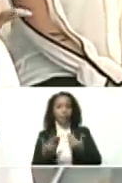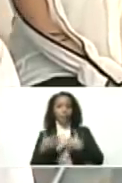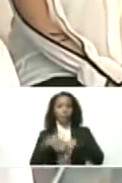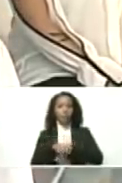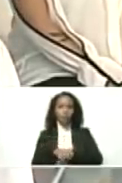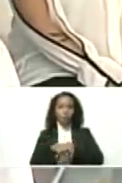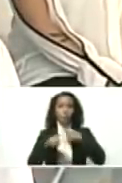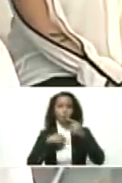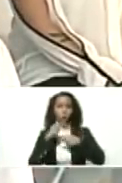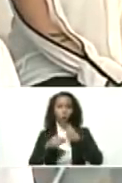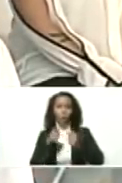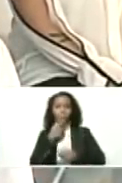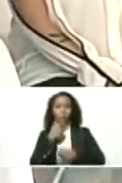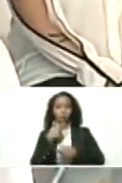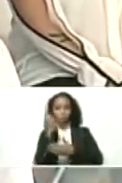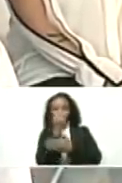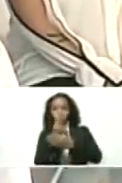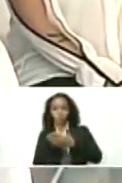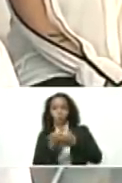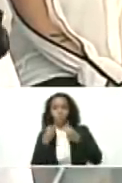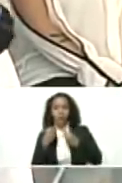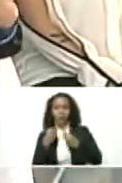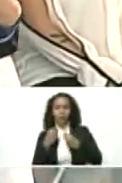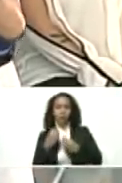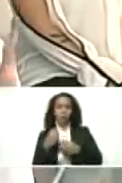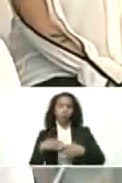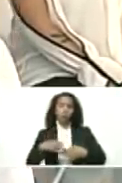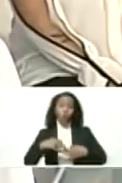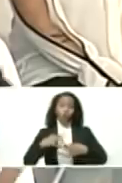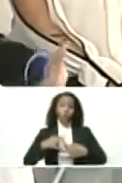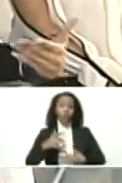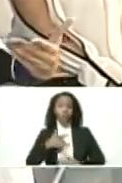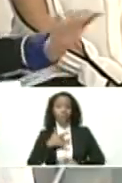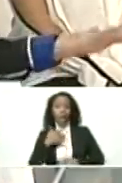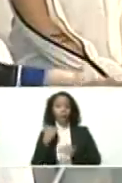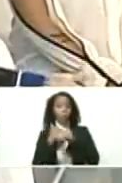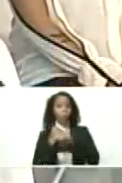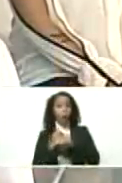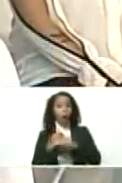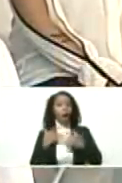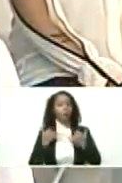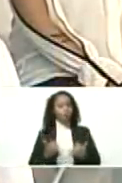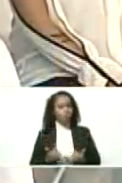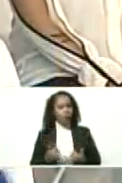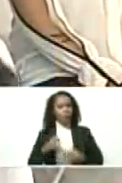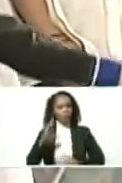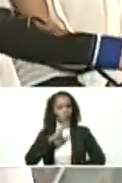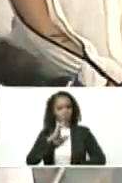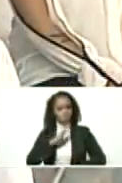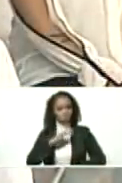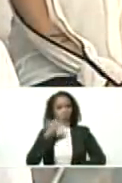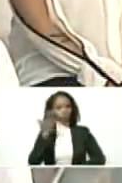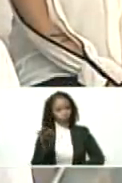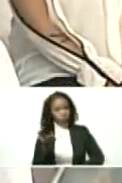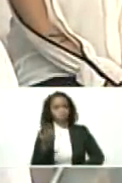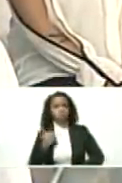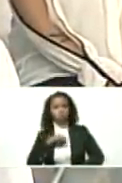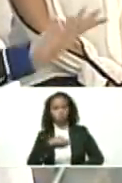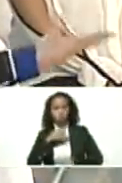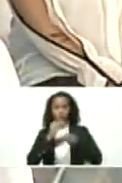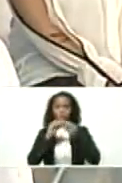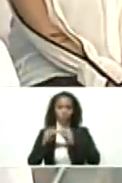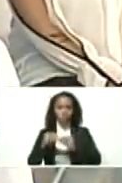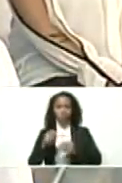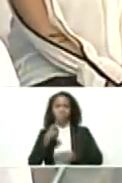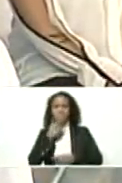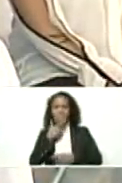hacemos un bonito diseño para que más que un uniforme se sientan a la moda, bien vestidos, y bueno, hemos tenido, gracias a